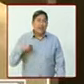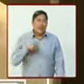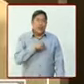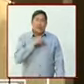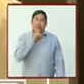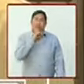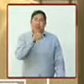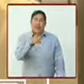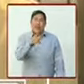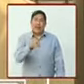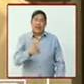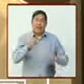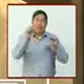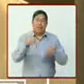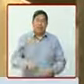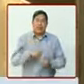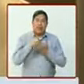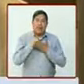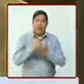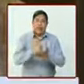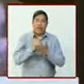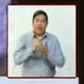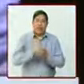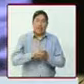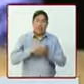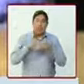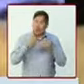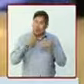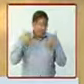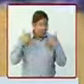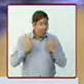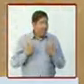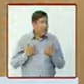Seguros que vamos a poder ayudarlo y cambiarle la vida.